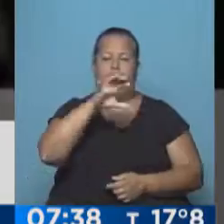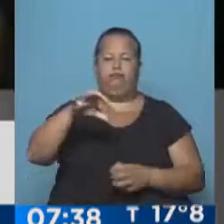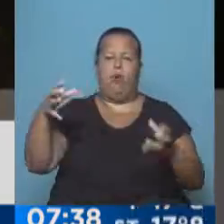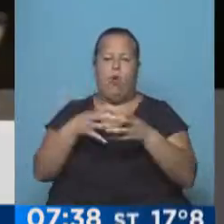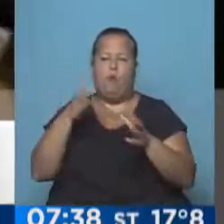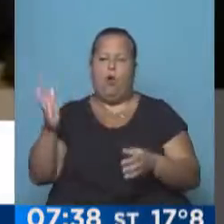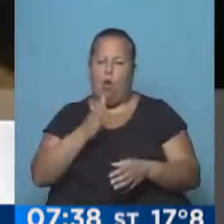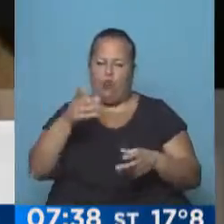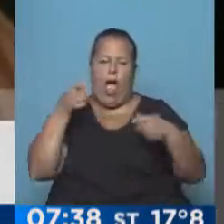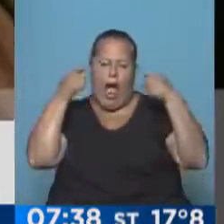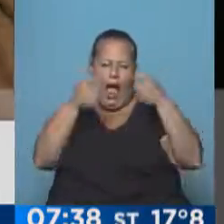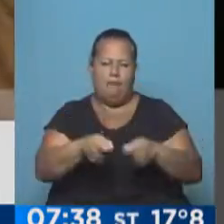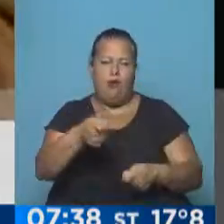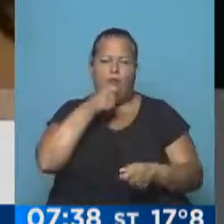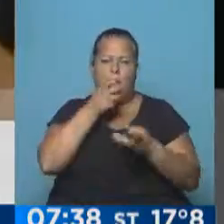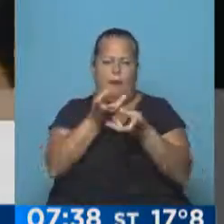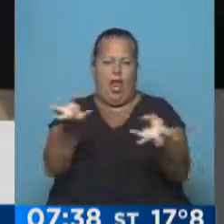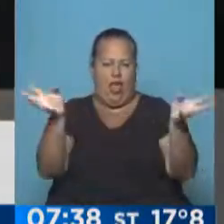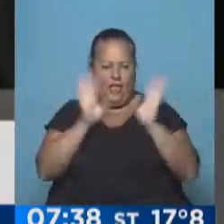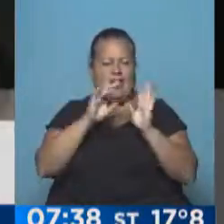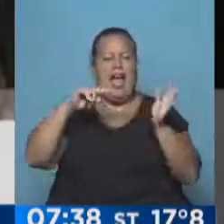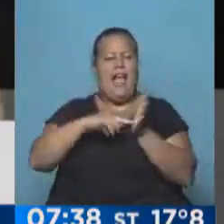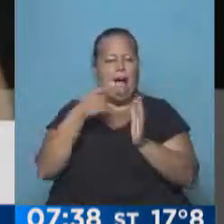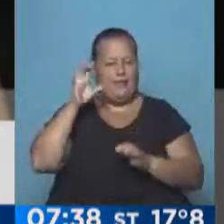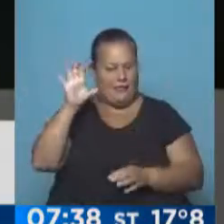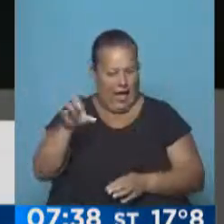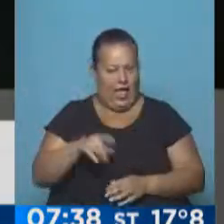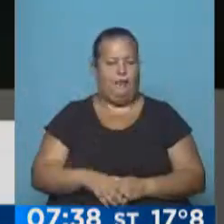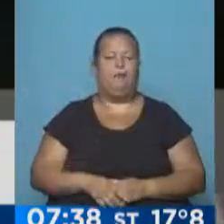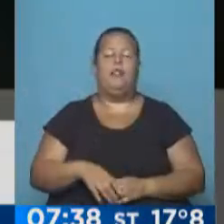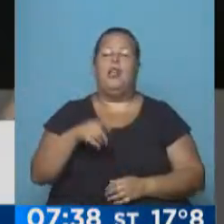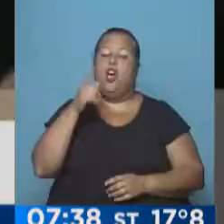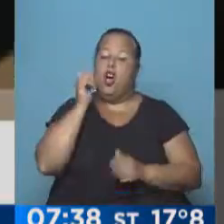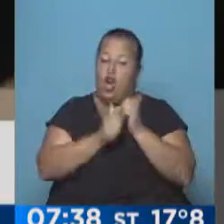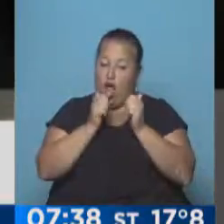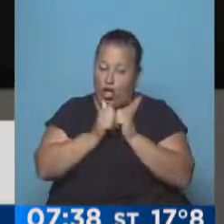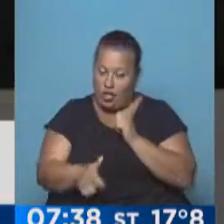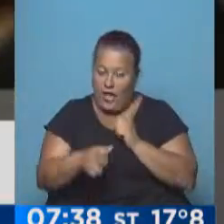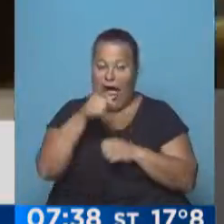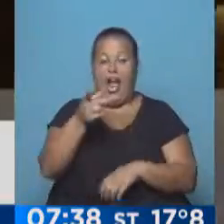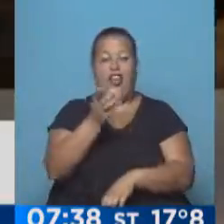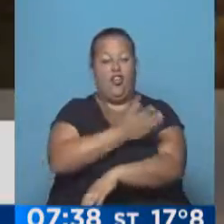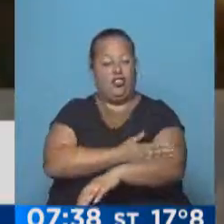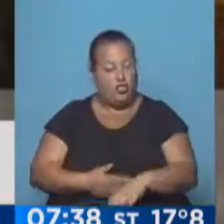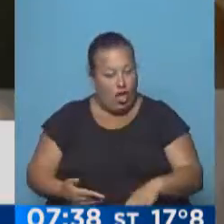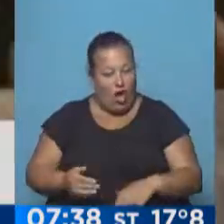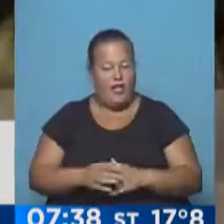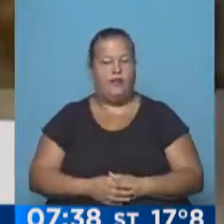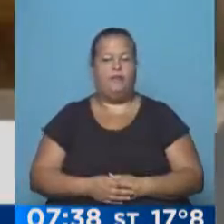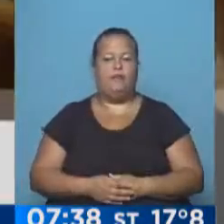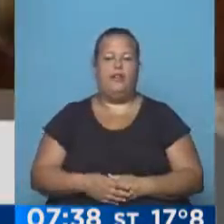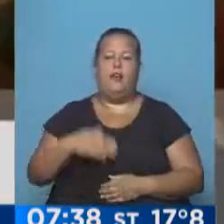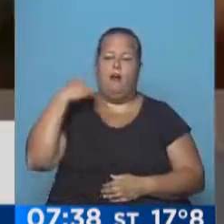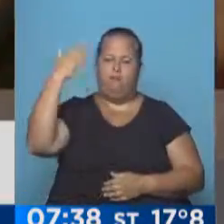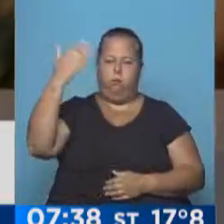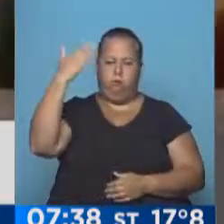productivos lo acompañaron en una conferencia de prensa en la capital provincial. Mientras que en Rosario, el postulante del Frente para la Victoria